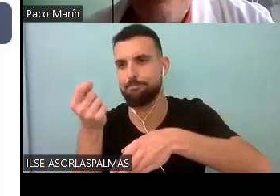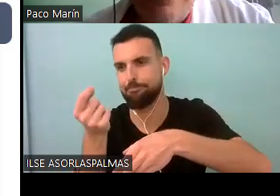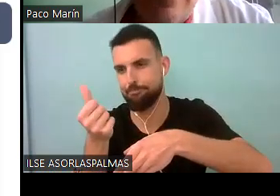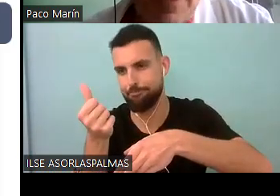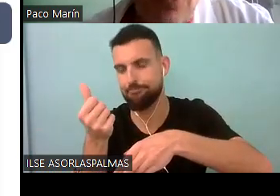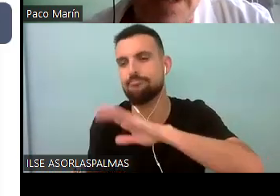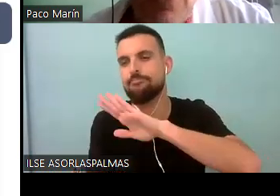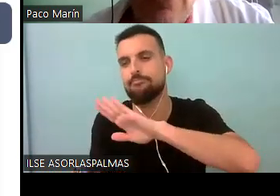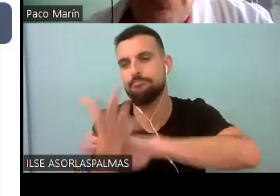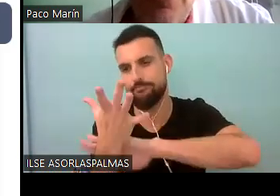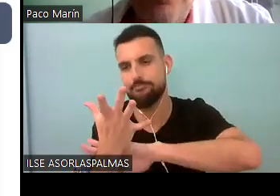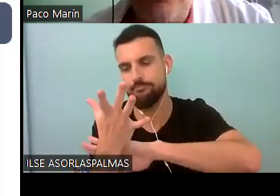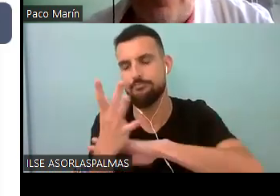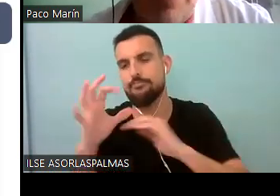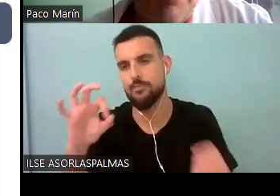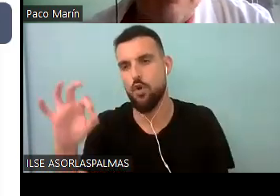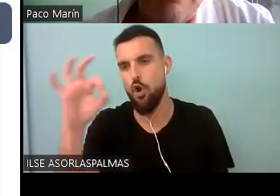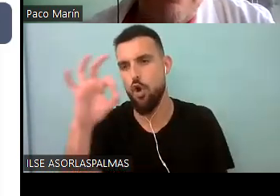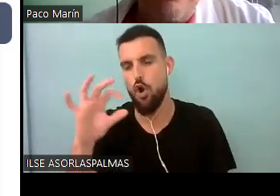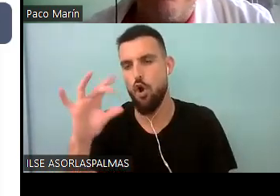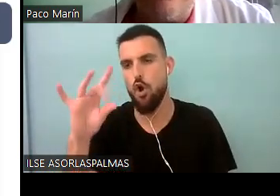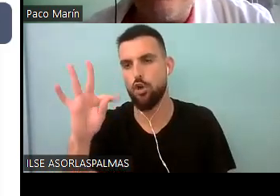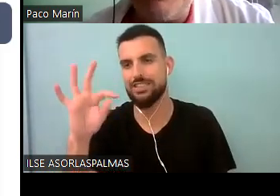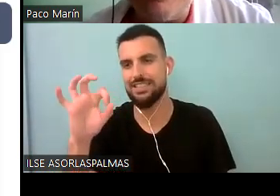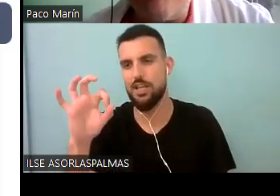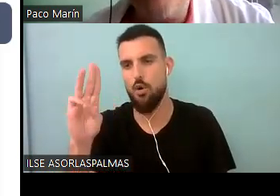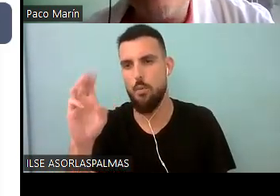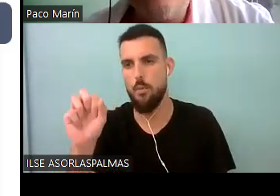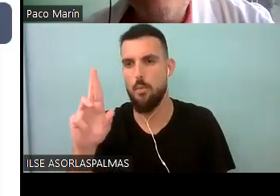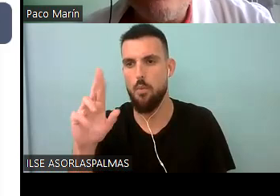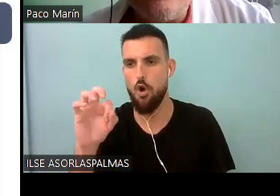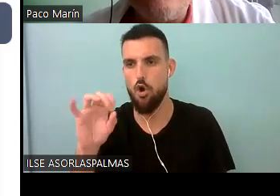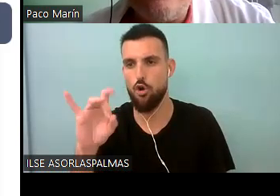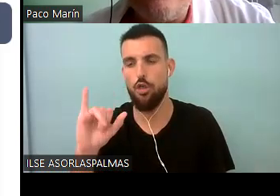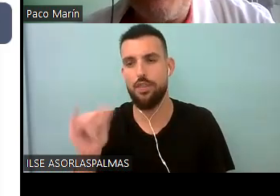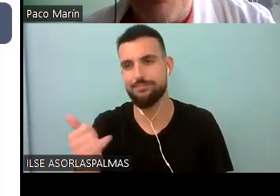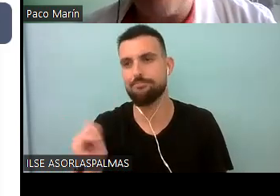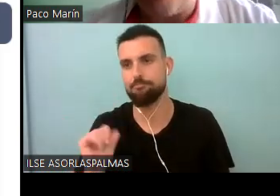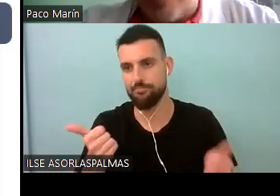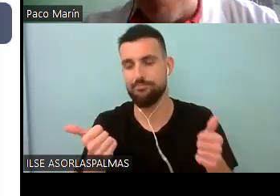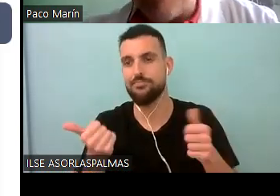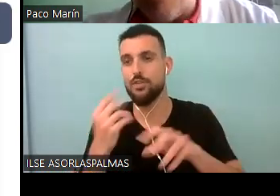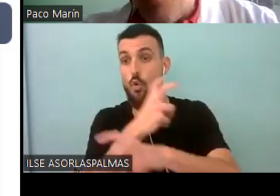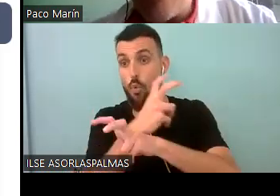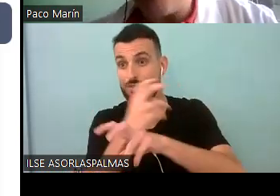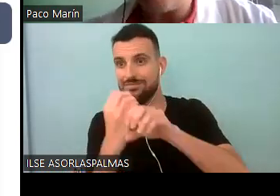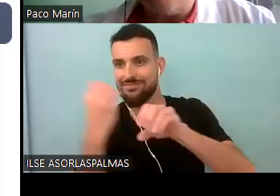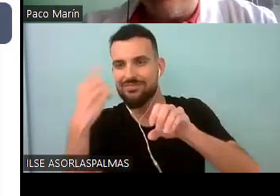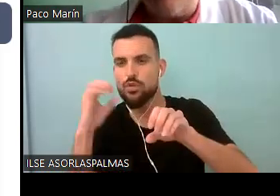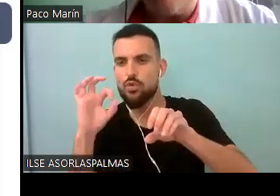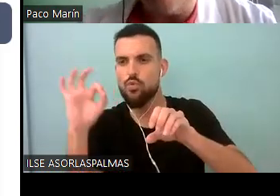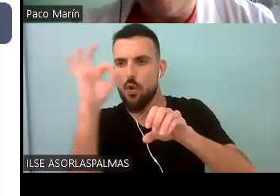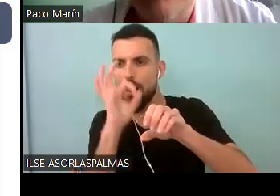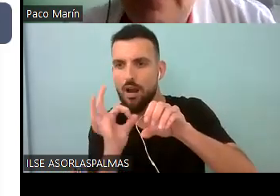osteopenia, que es el paso previo a la osteoporosis, o sea, una pérdida de densidad mineral ósea, y la osteoporosis, que es una pérdida aún mayor